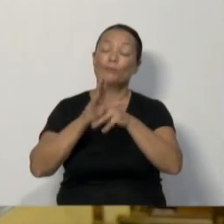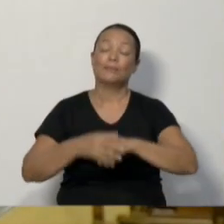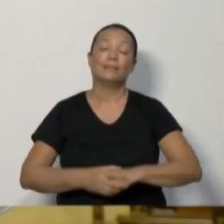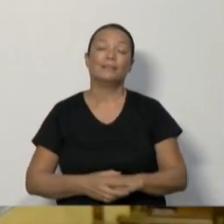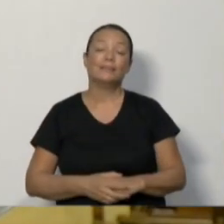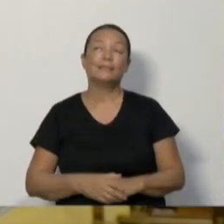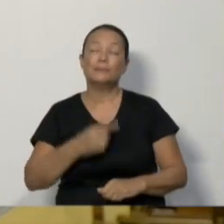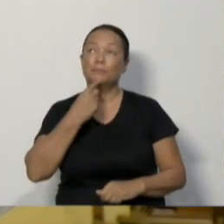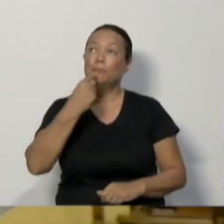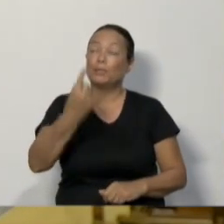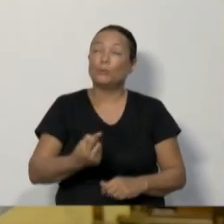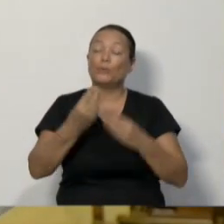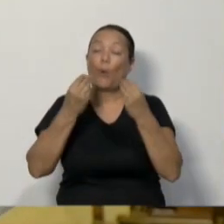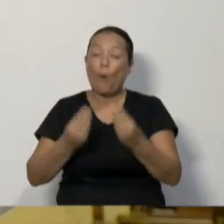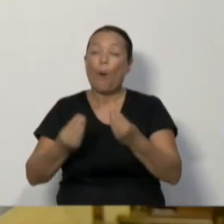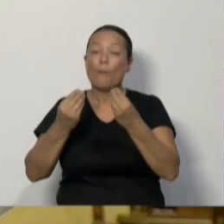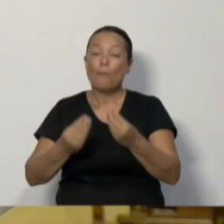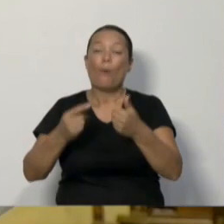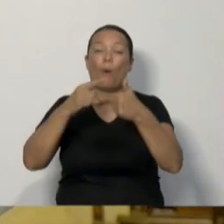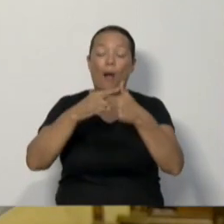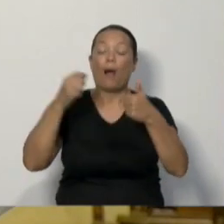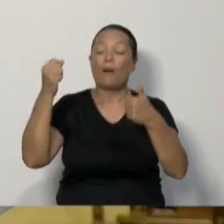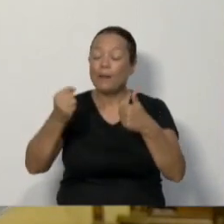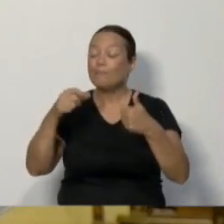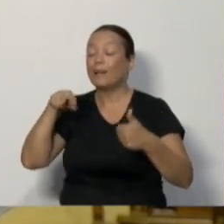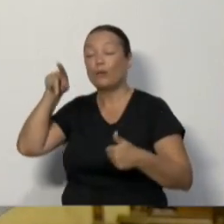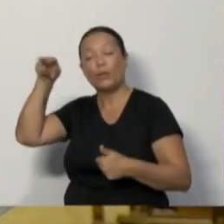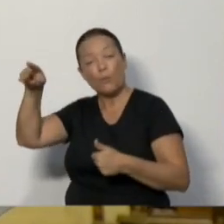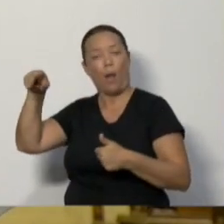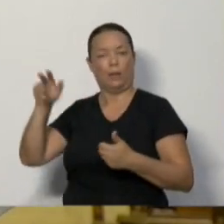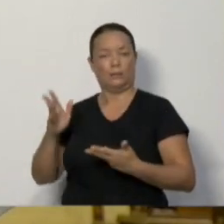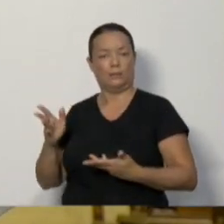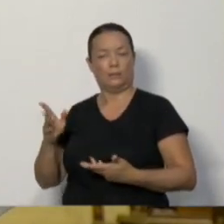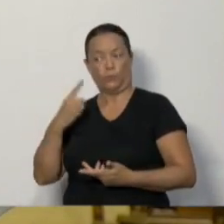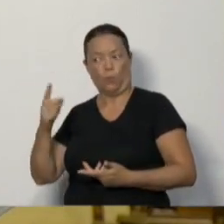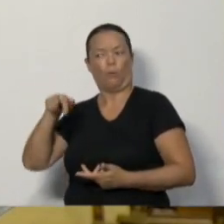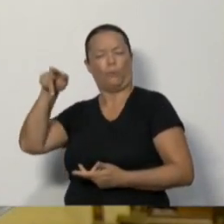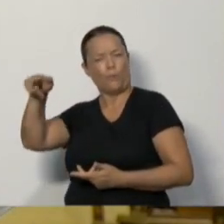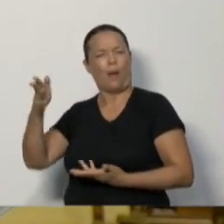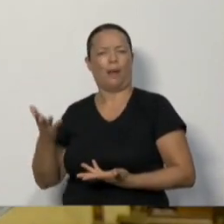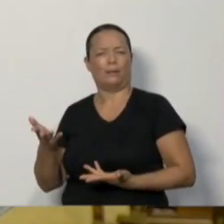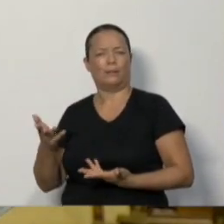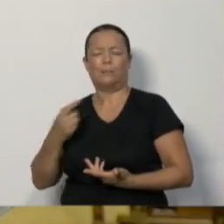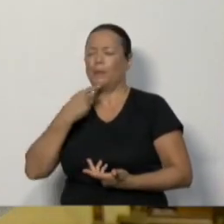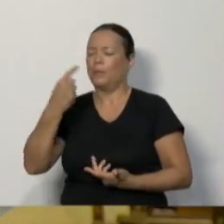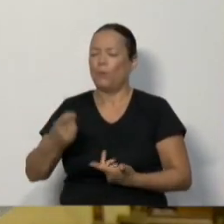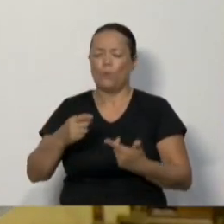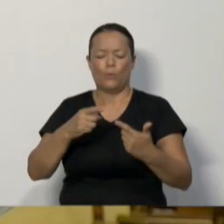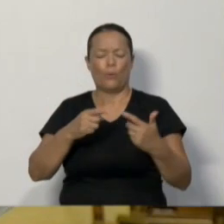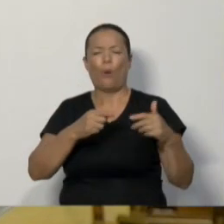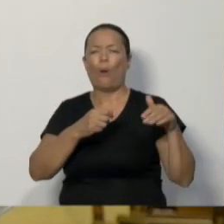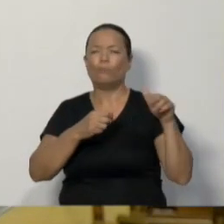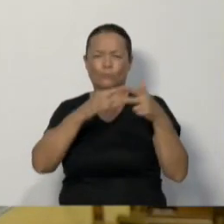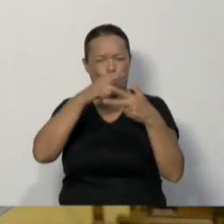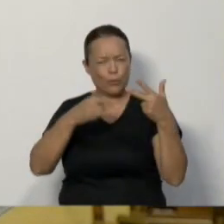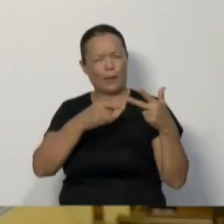Entonces, me pregunto cómo habrá hecho Abraham para seguir. Entonces me pregunto cómo habrán hecho los